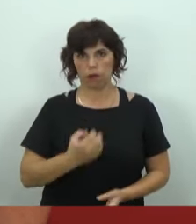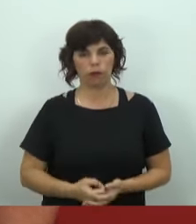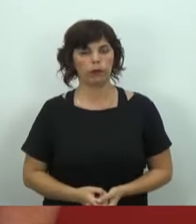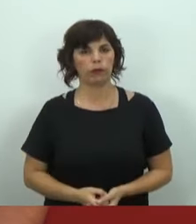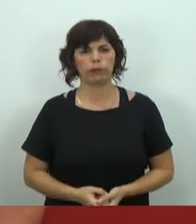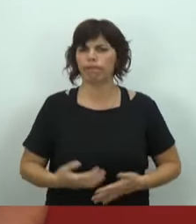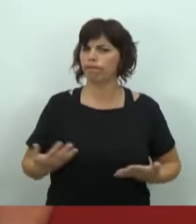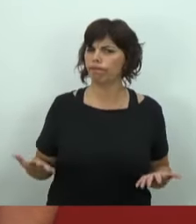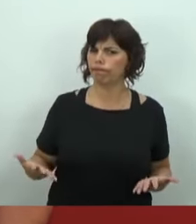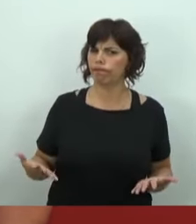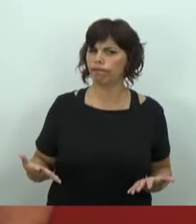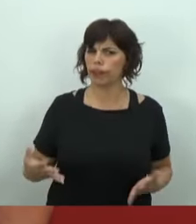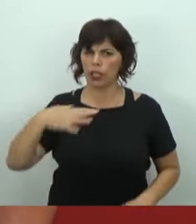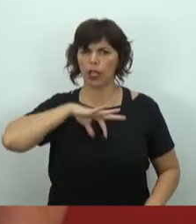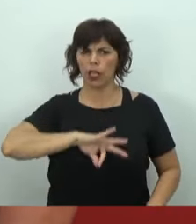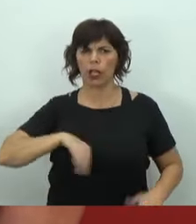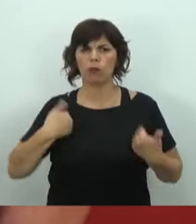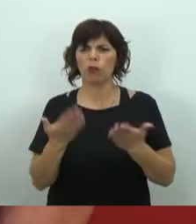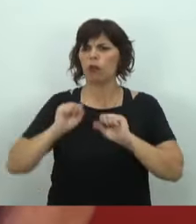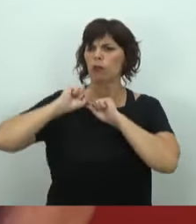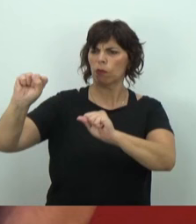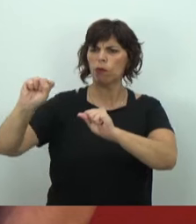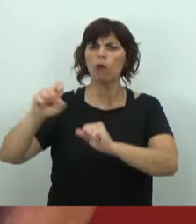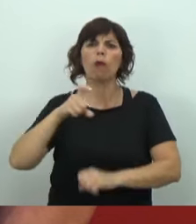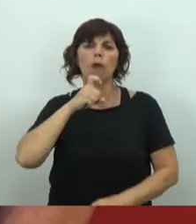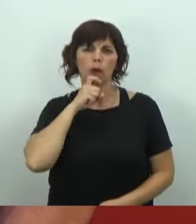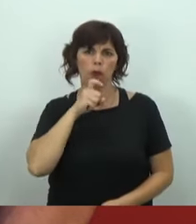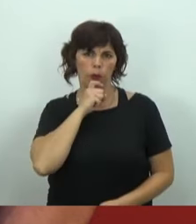Momento, ¿cómo se puede despreciar al Espíritu de la Gracia?